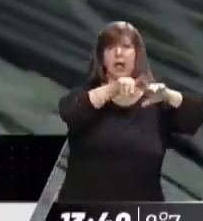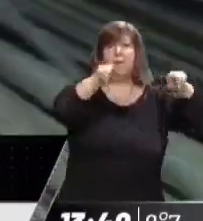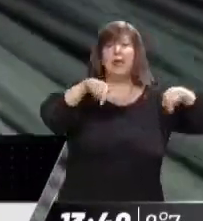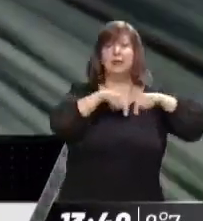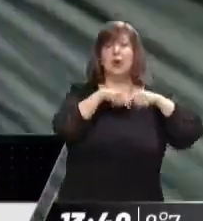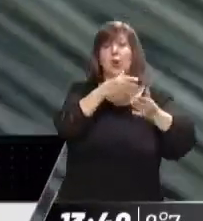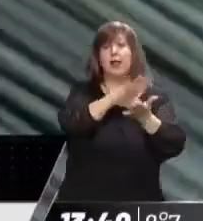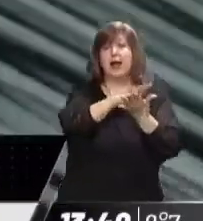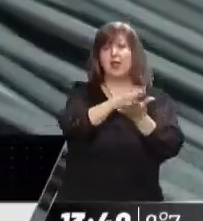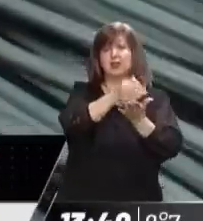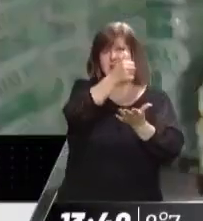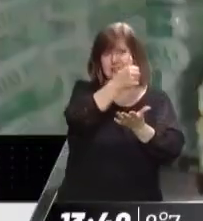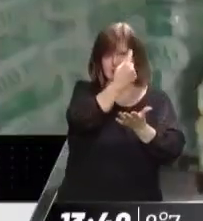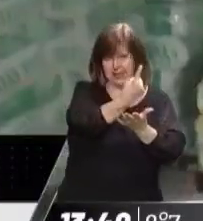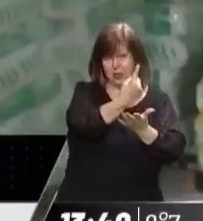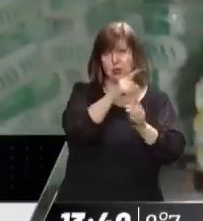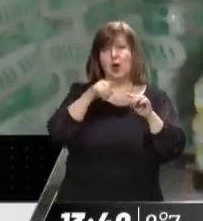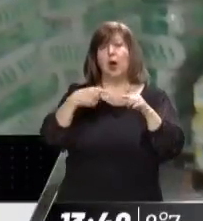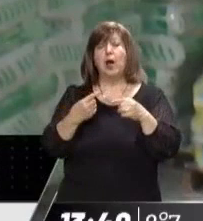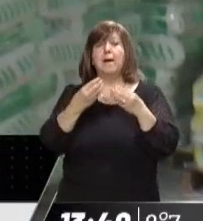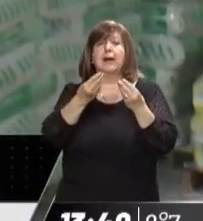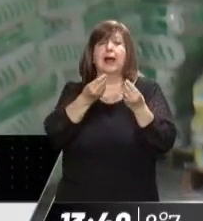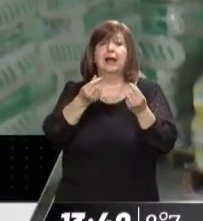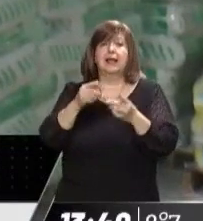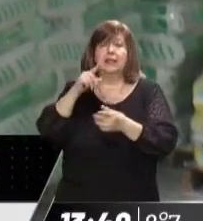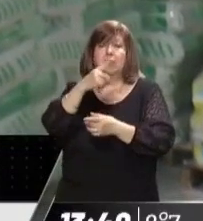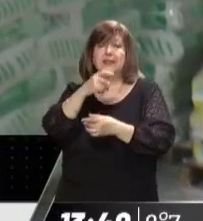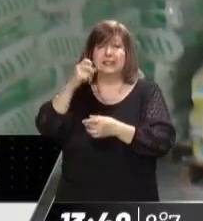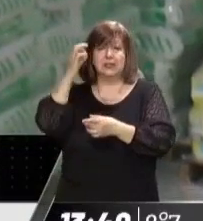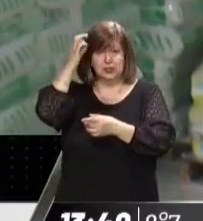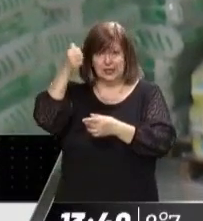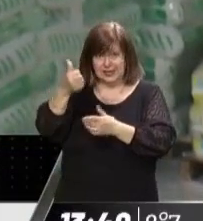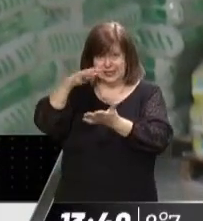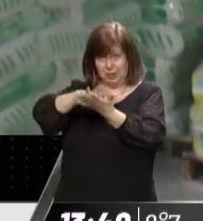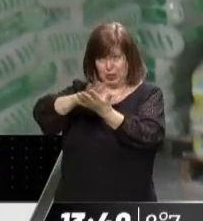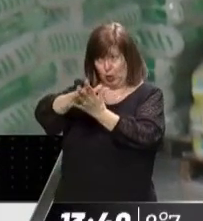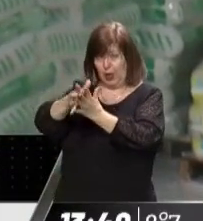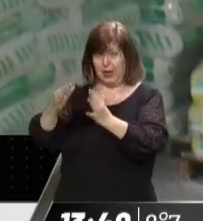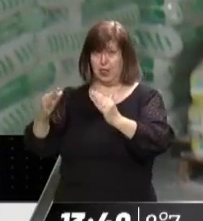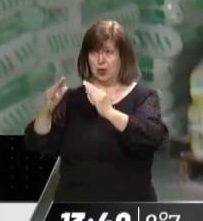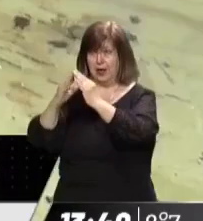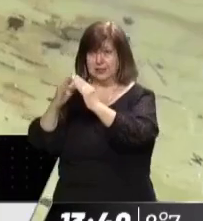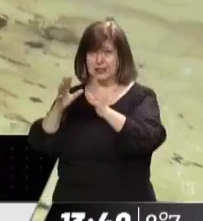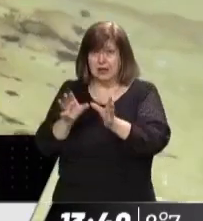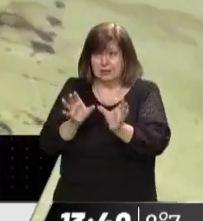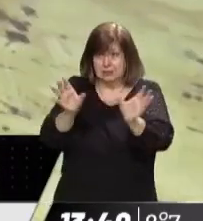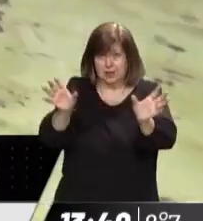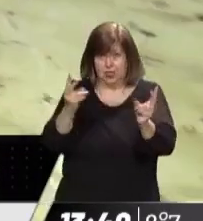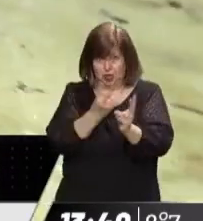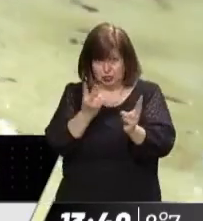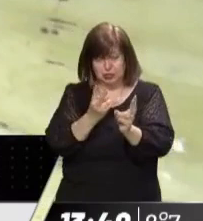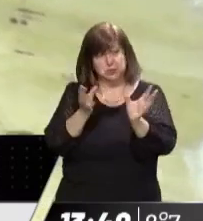metros cuadrados y también de una vivienda de mediana calidad de 136 metros cuadrados. Y justamente